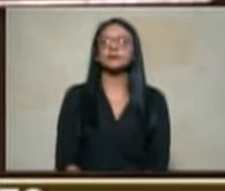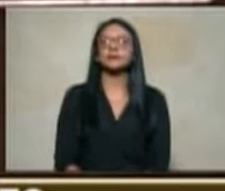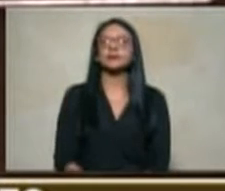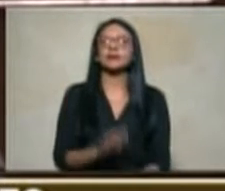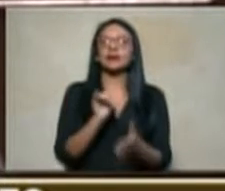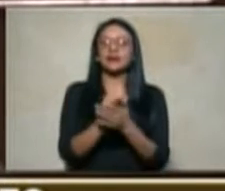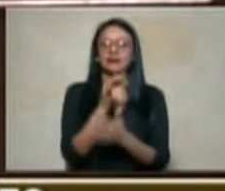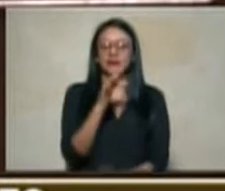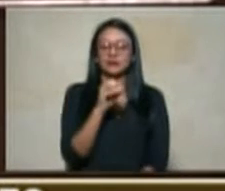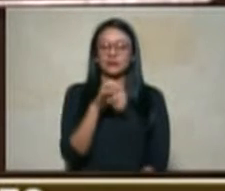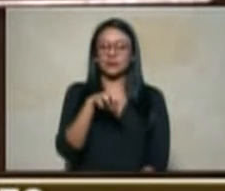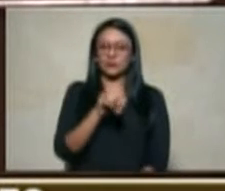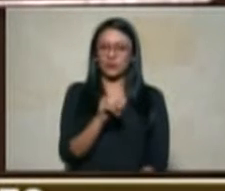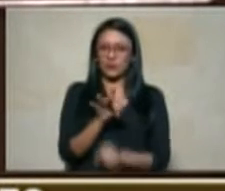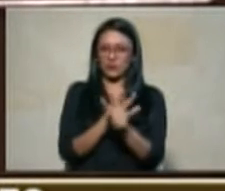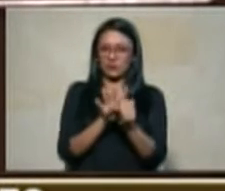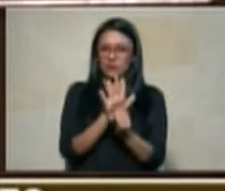del Toco.